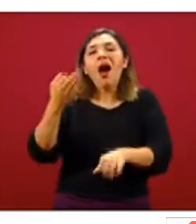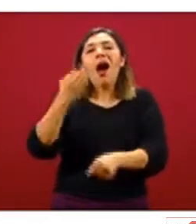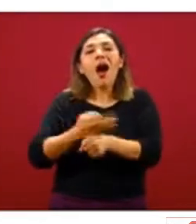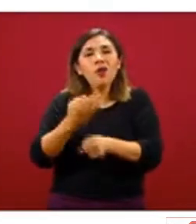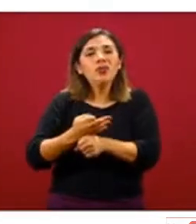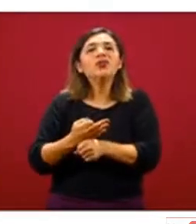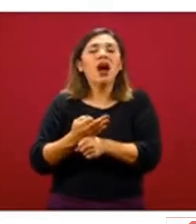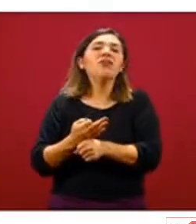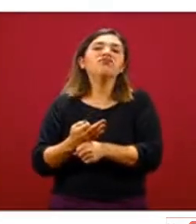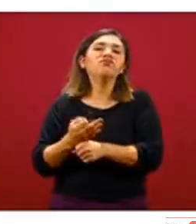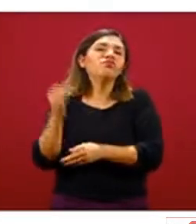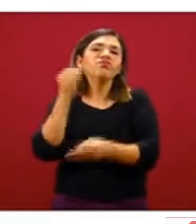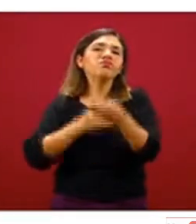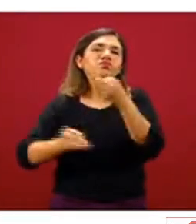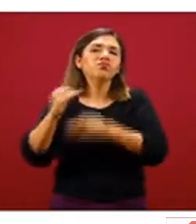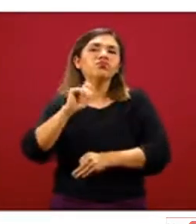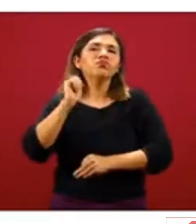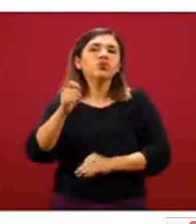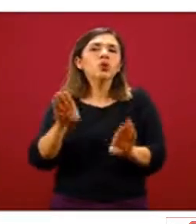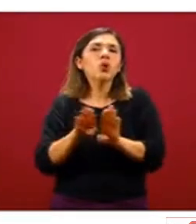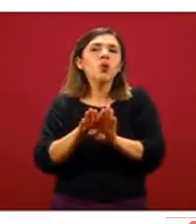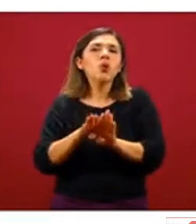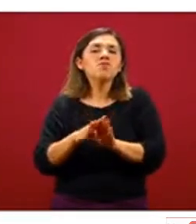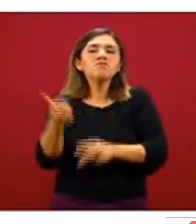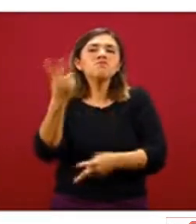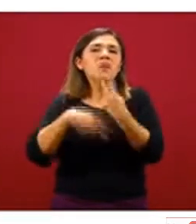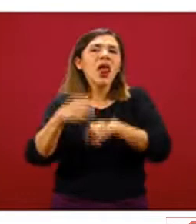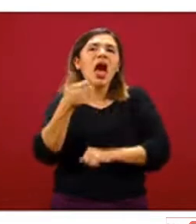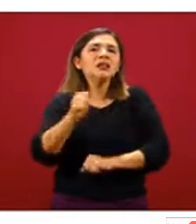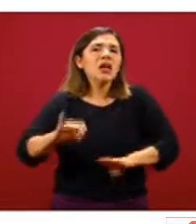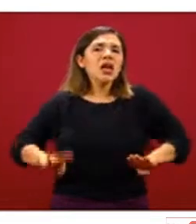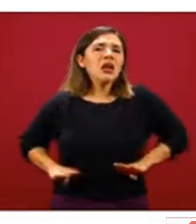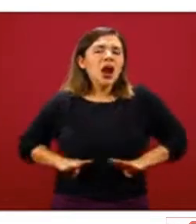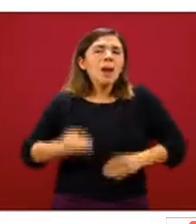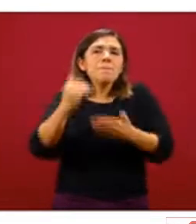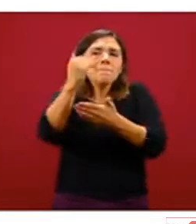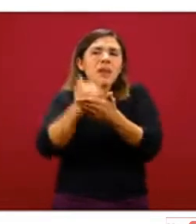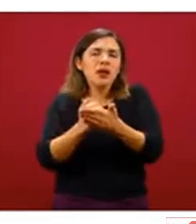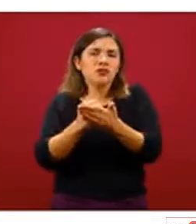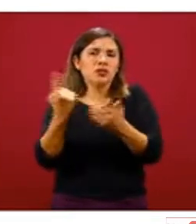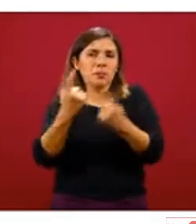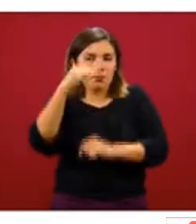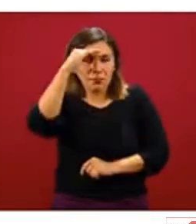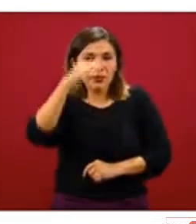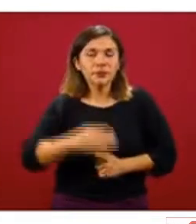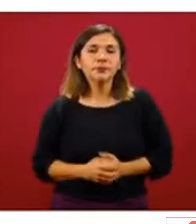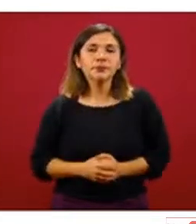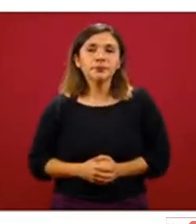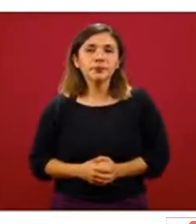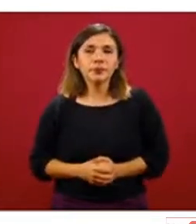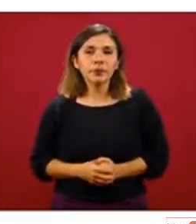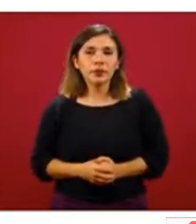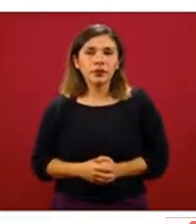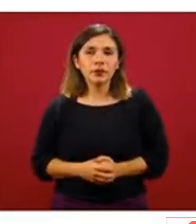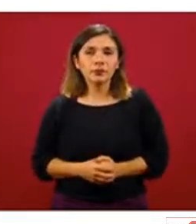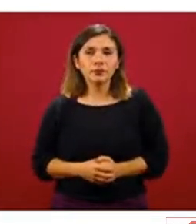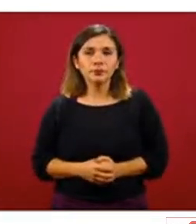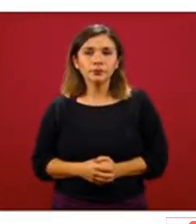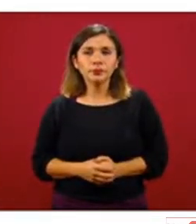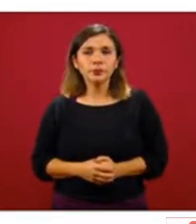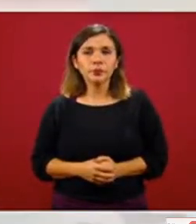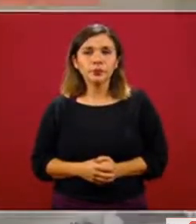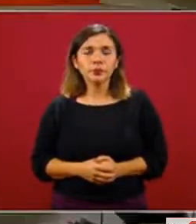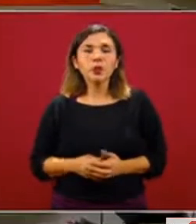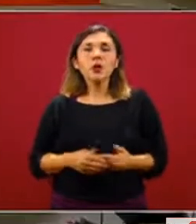estamos en el canal epidémico o por debajo de lo esperado. La siguiente. Voy a